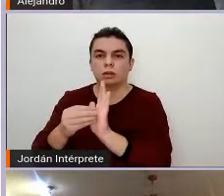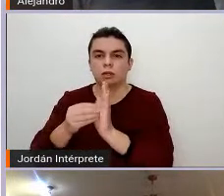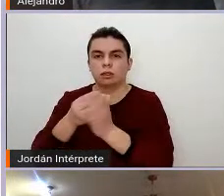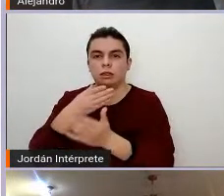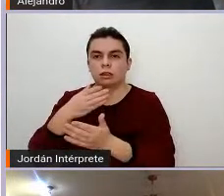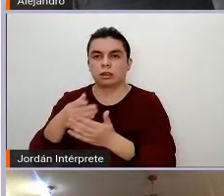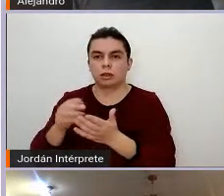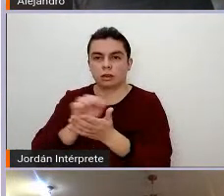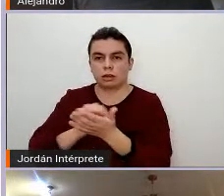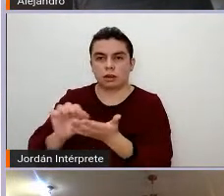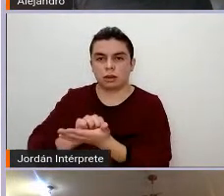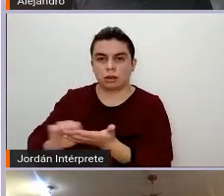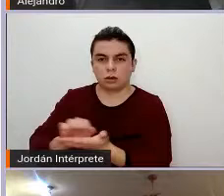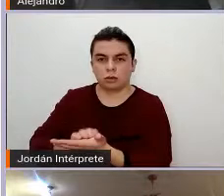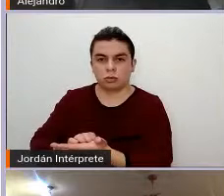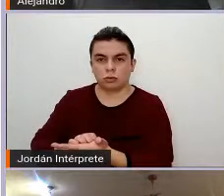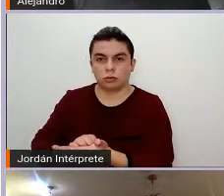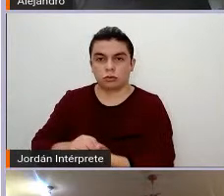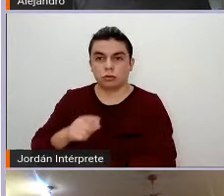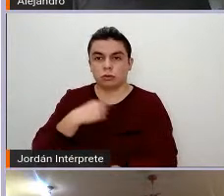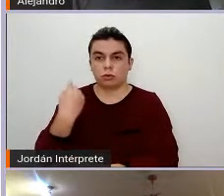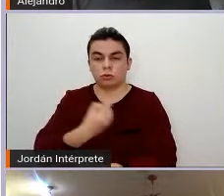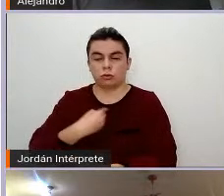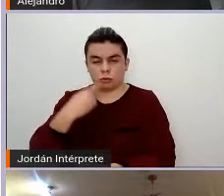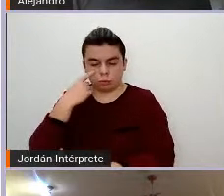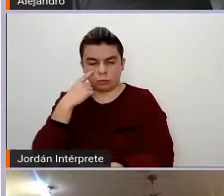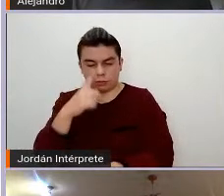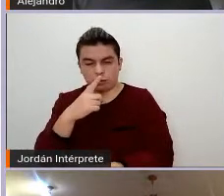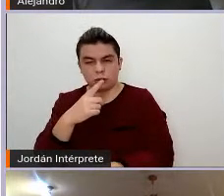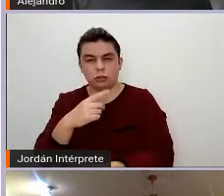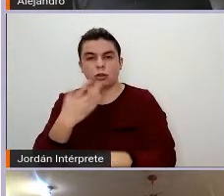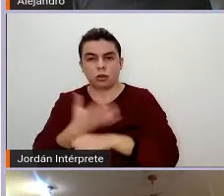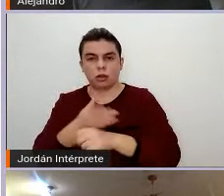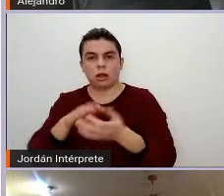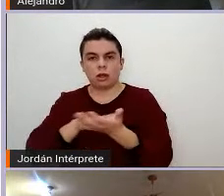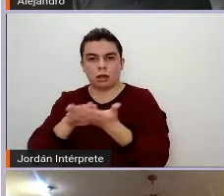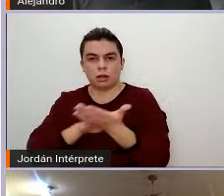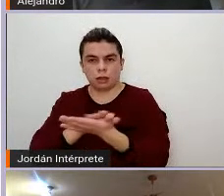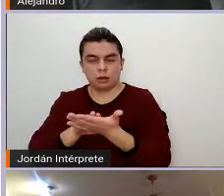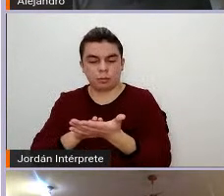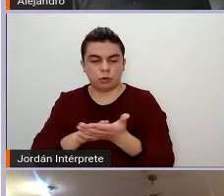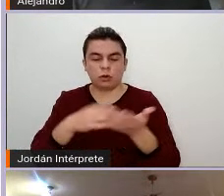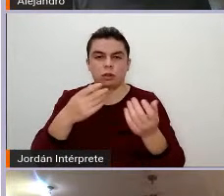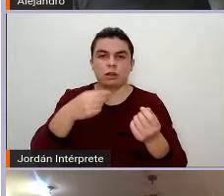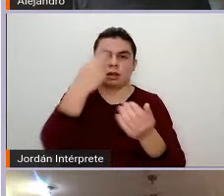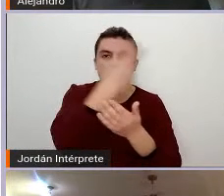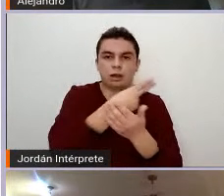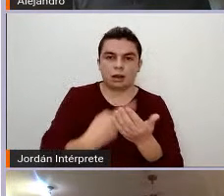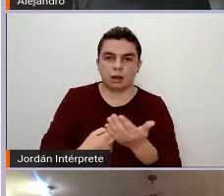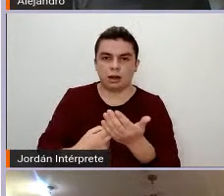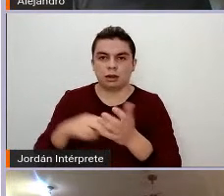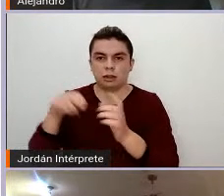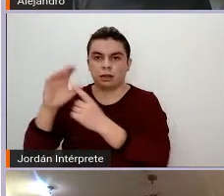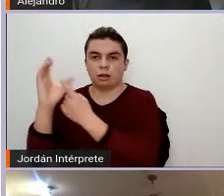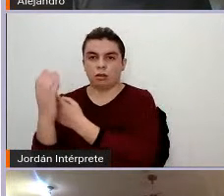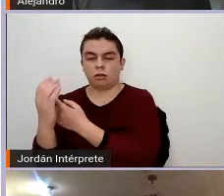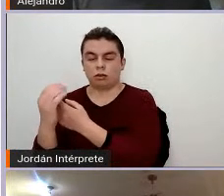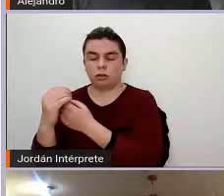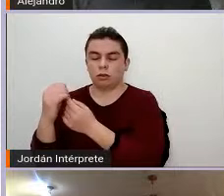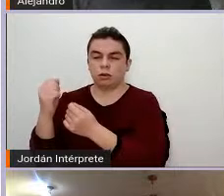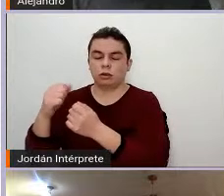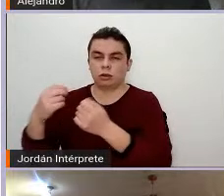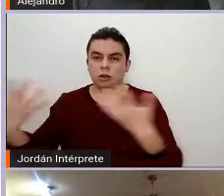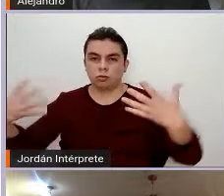Como hemos visto en estos breves ejemplos, existe una larga historia de las interrelaciones entre las artes de la cultura occidental, las que